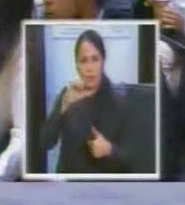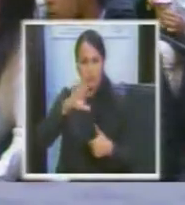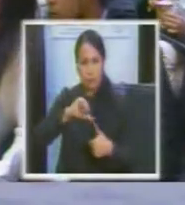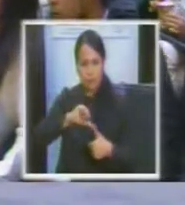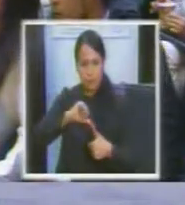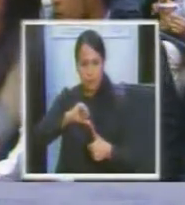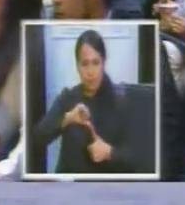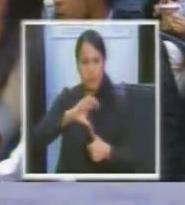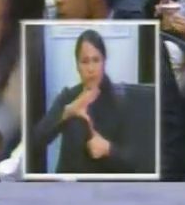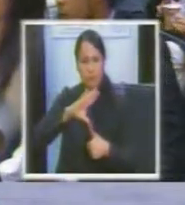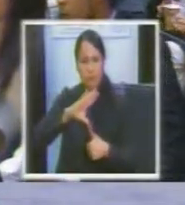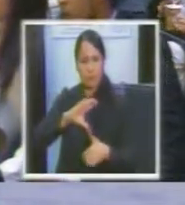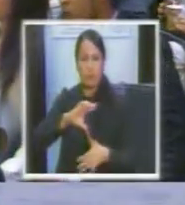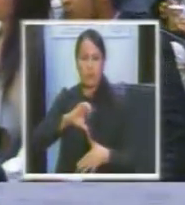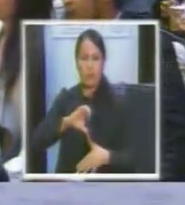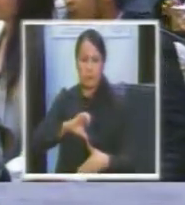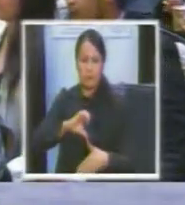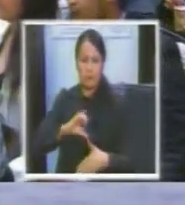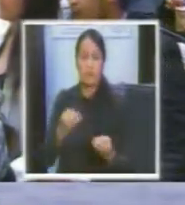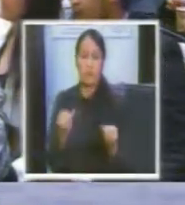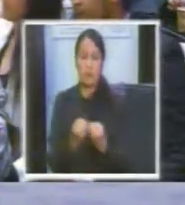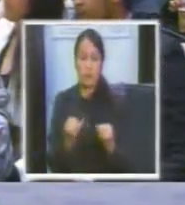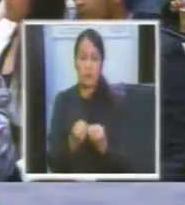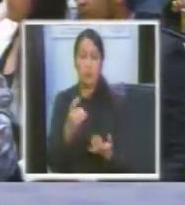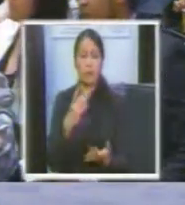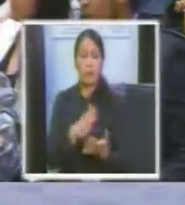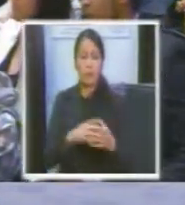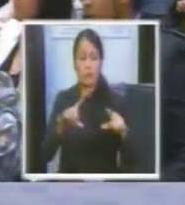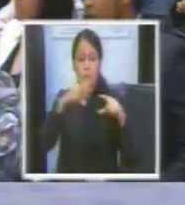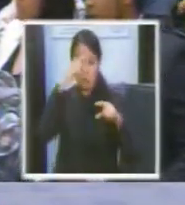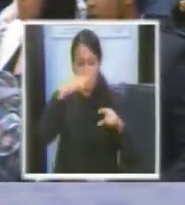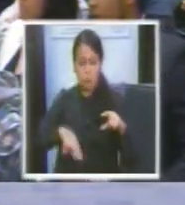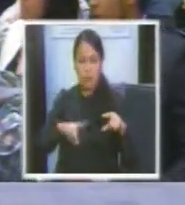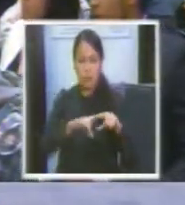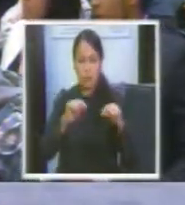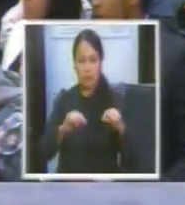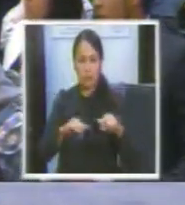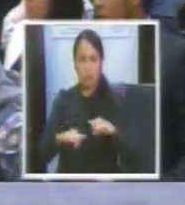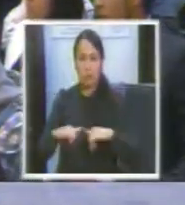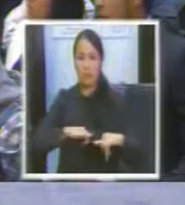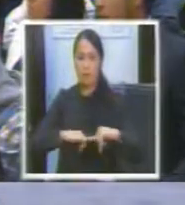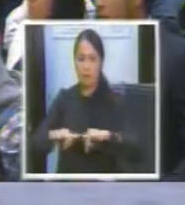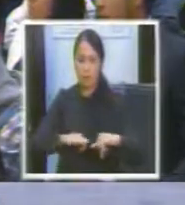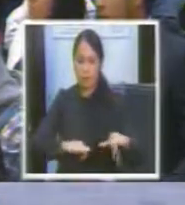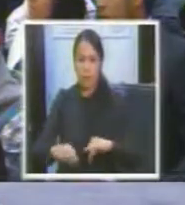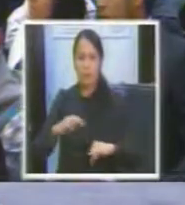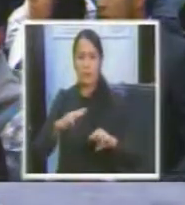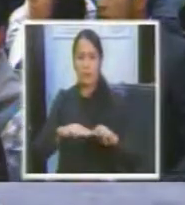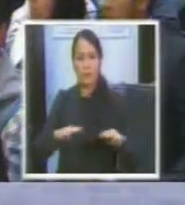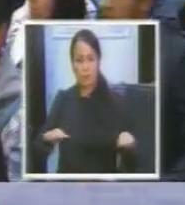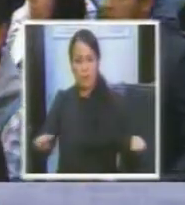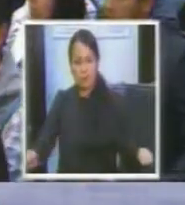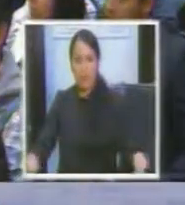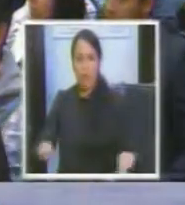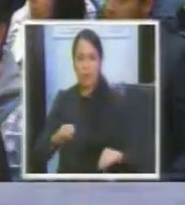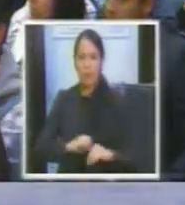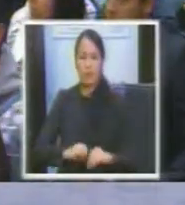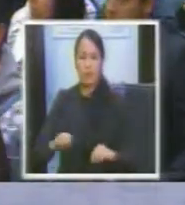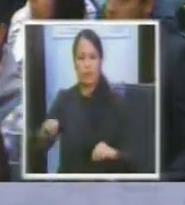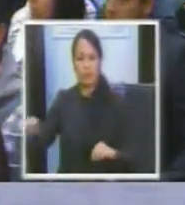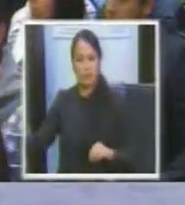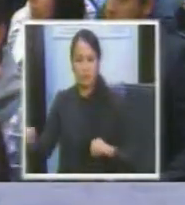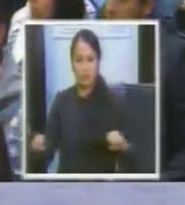Latina. También es el único de los grandes países latinoamericanos con extensos litorales tanto hacia el Atlántico como hacia el